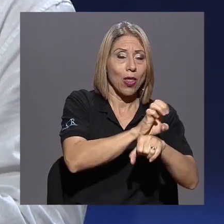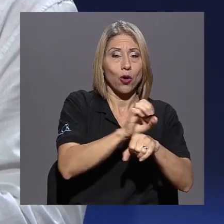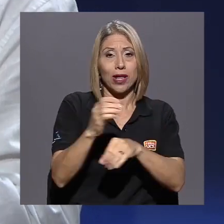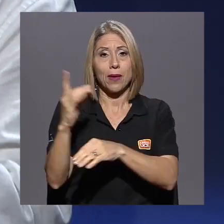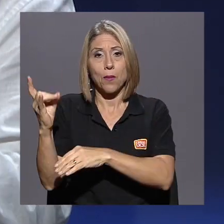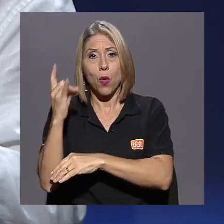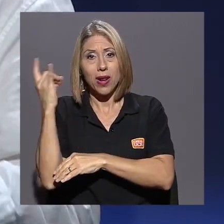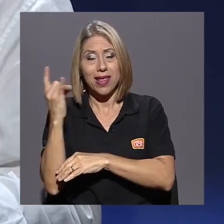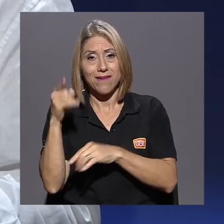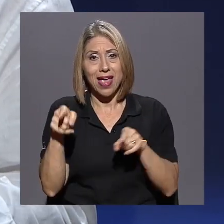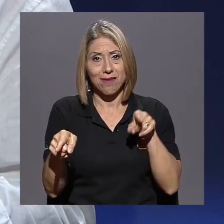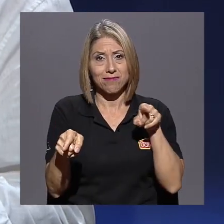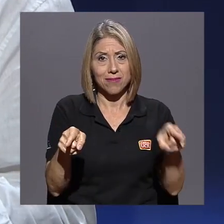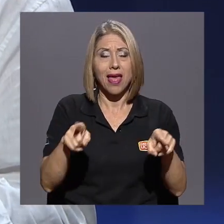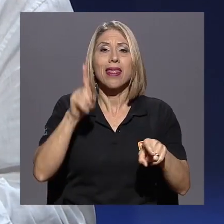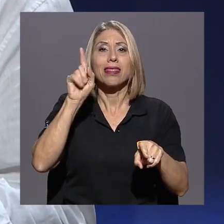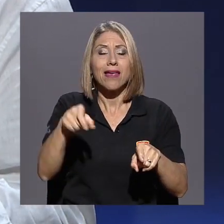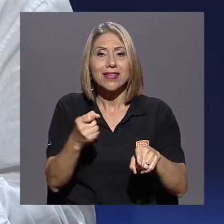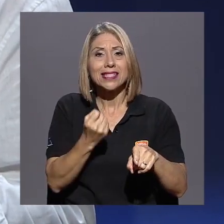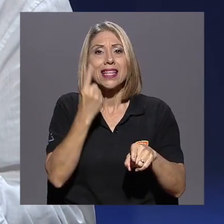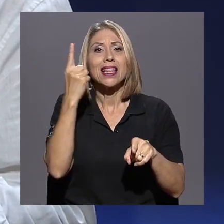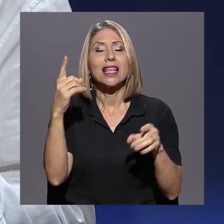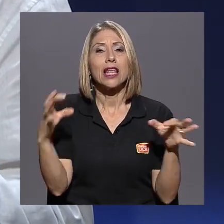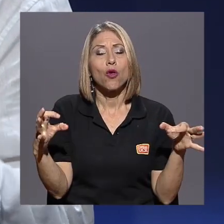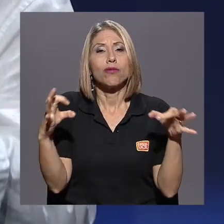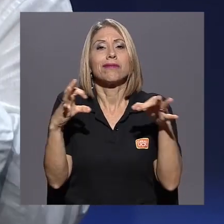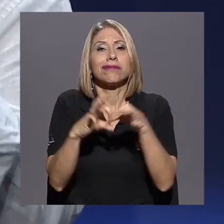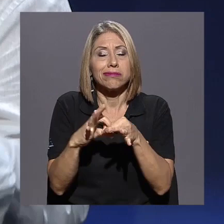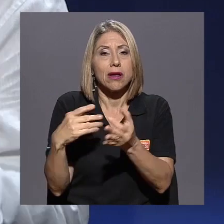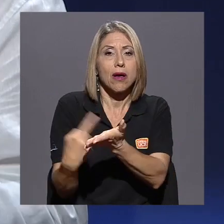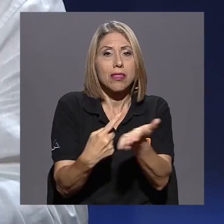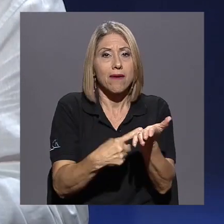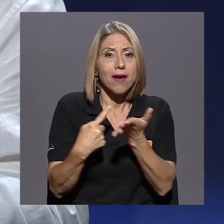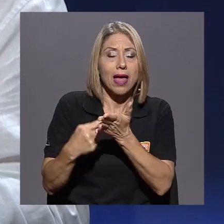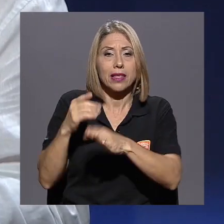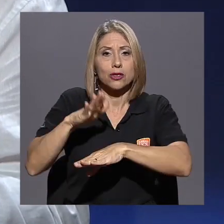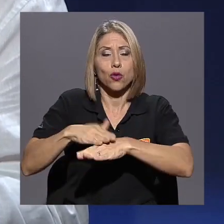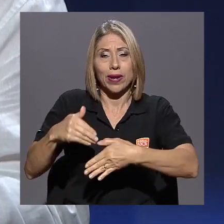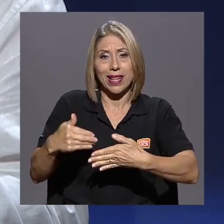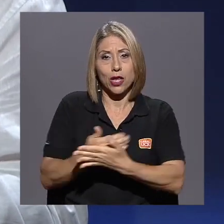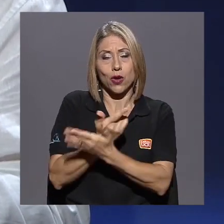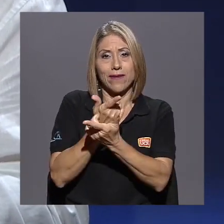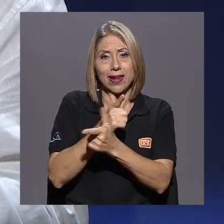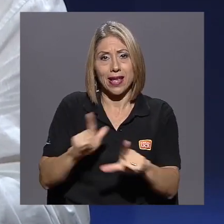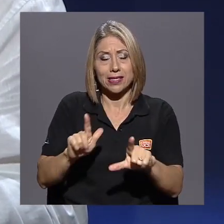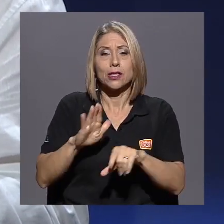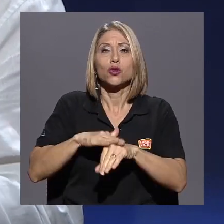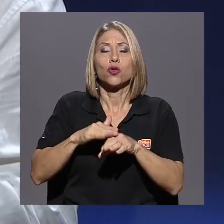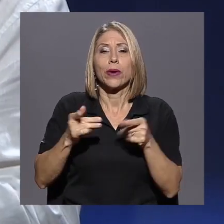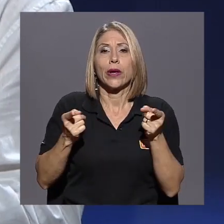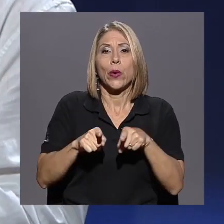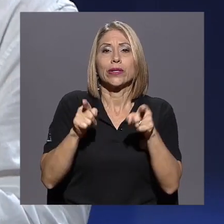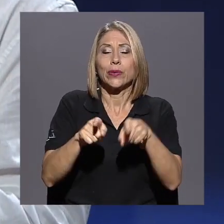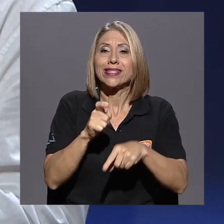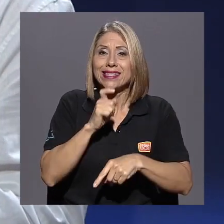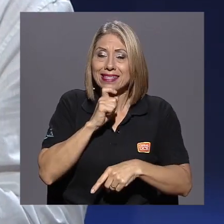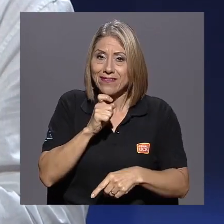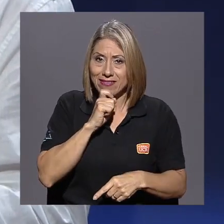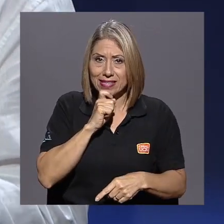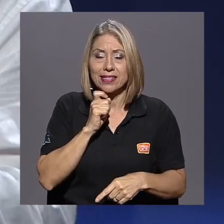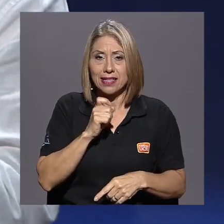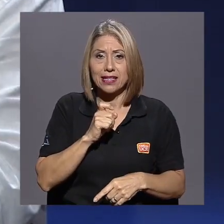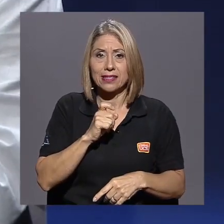entendidos por un lado en el marco de debates acerca del neoliberalismo de las consecuencias difíciles que había